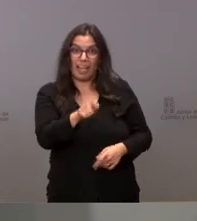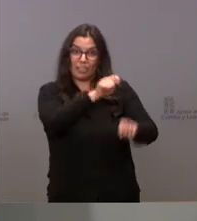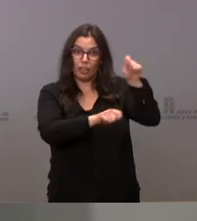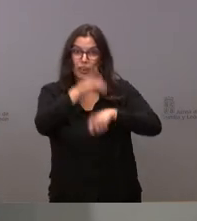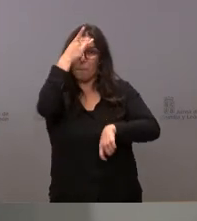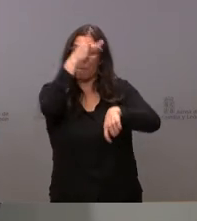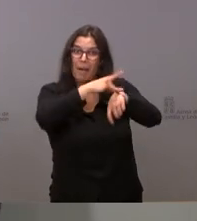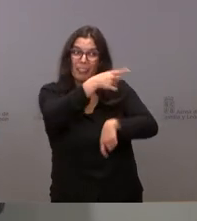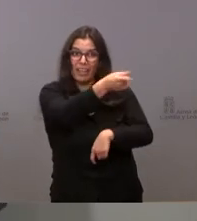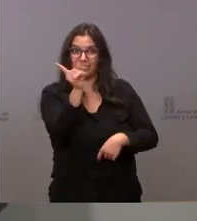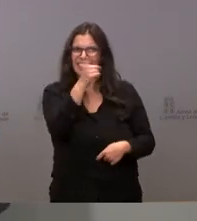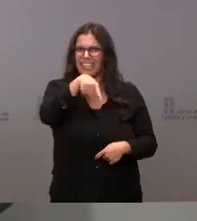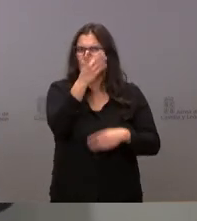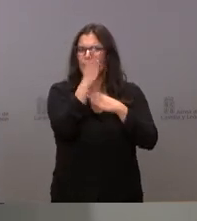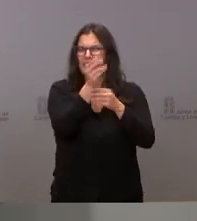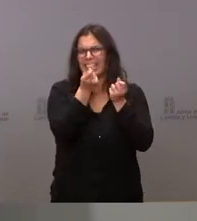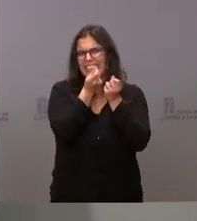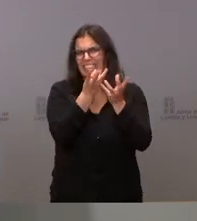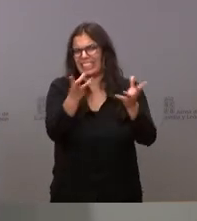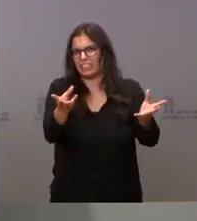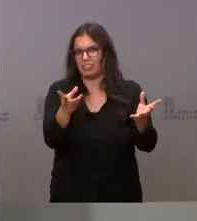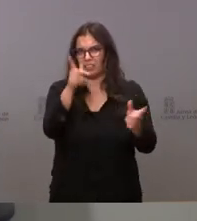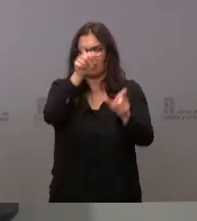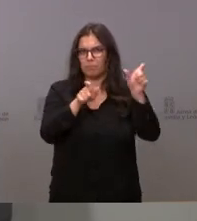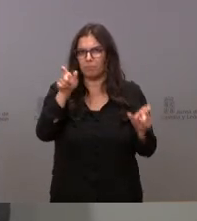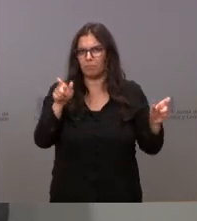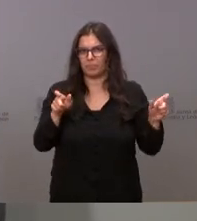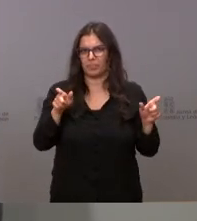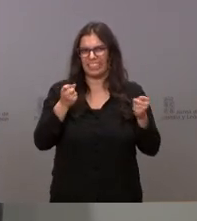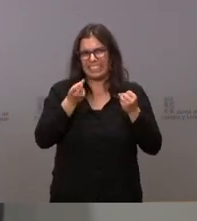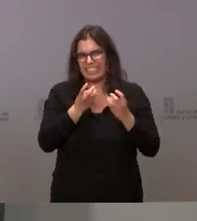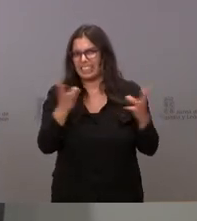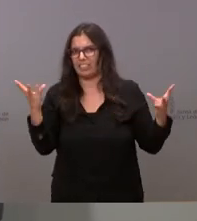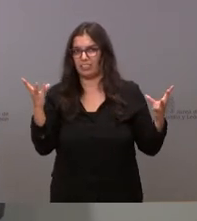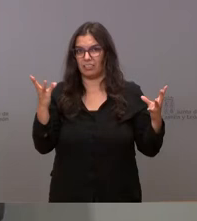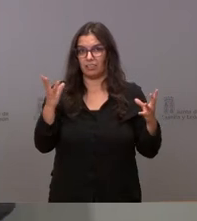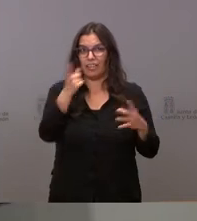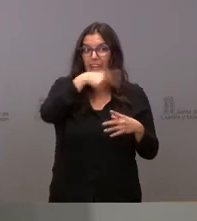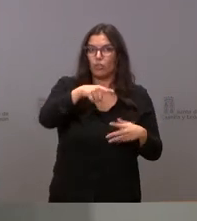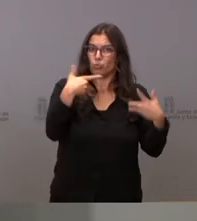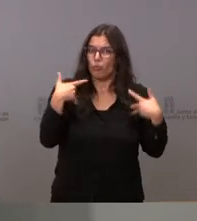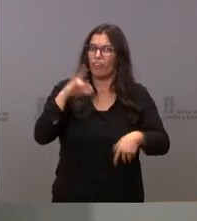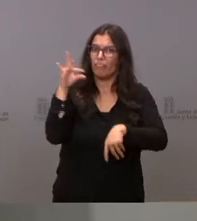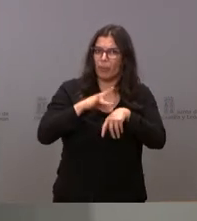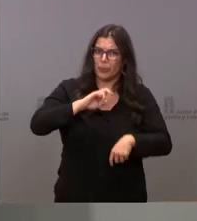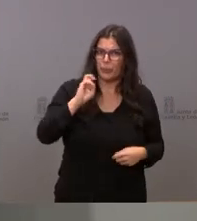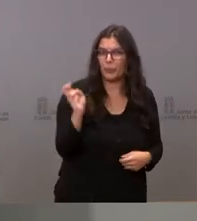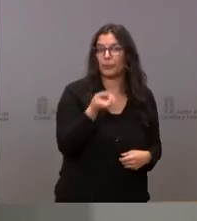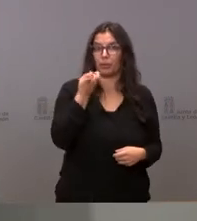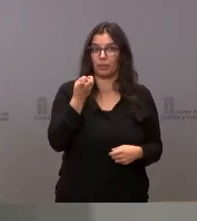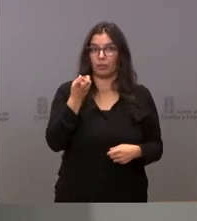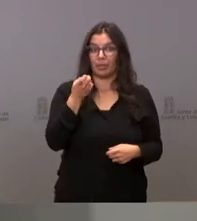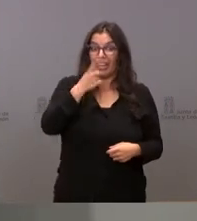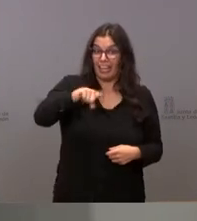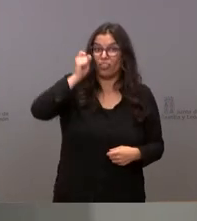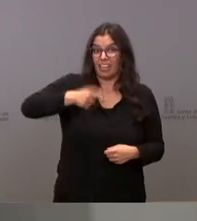Representan a decenas de miles, a centenares de miles de pacientes, a quienes sufren enfermedad, a quienes tienen que